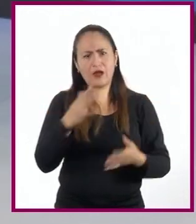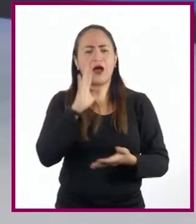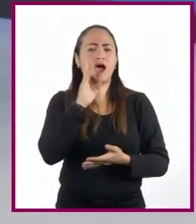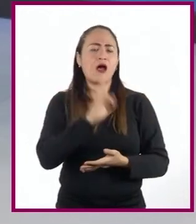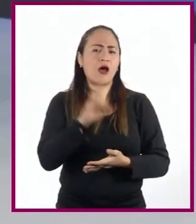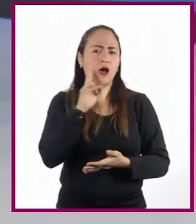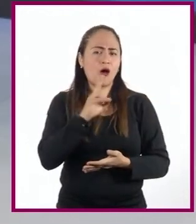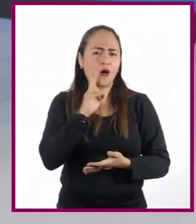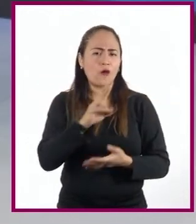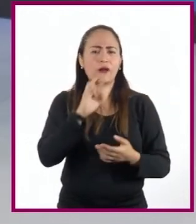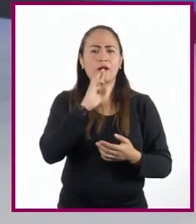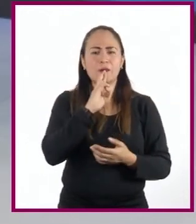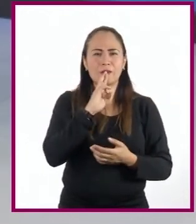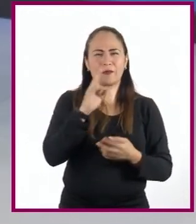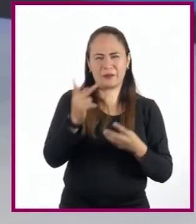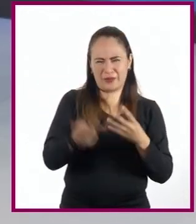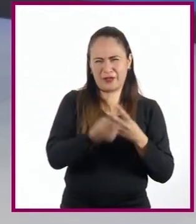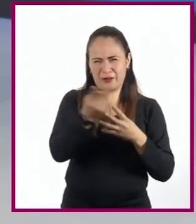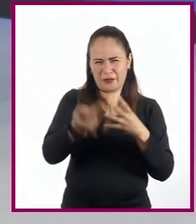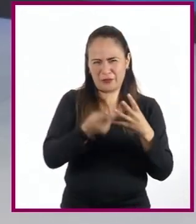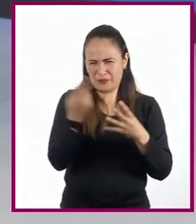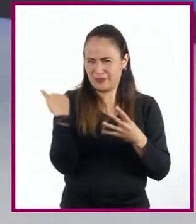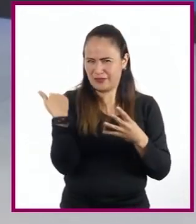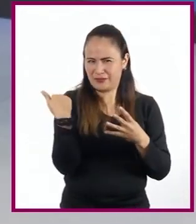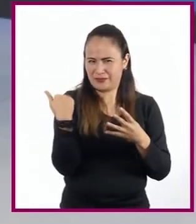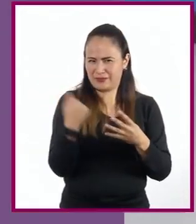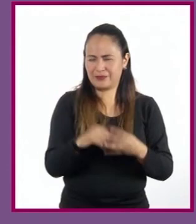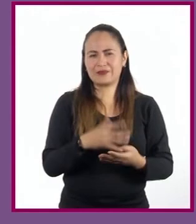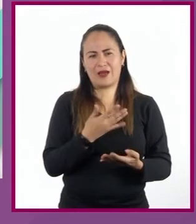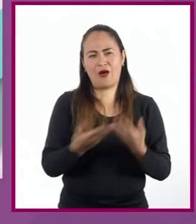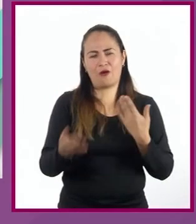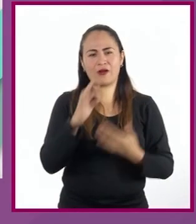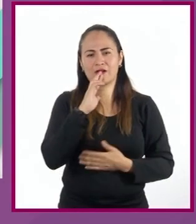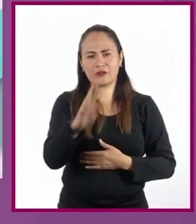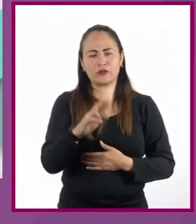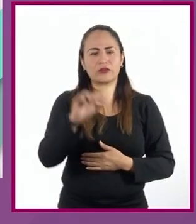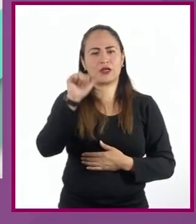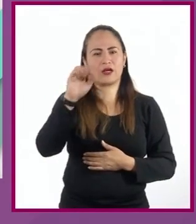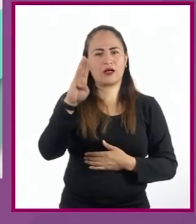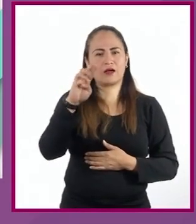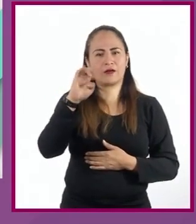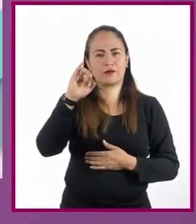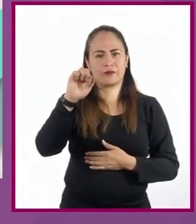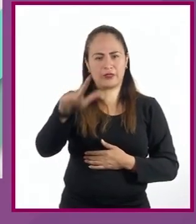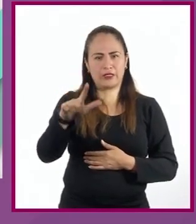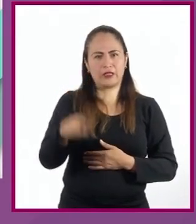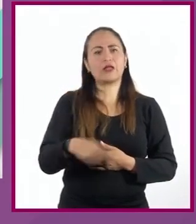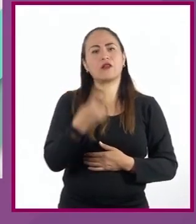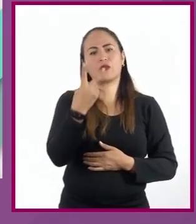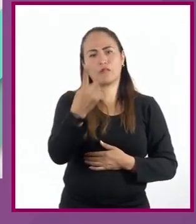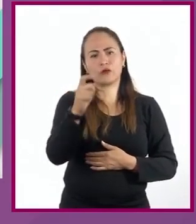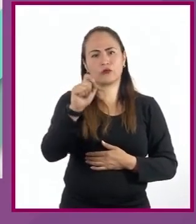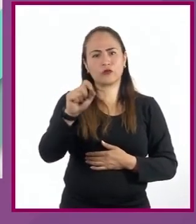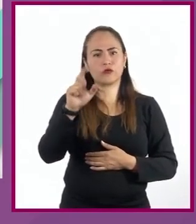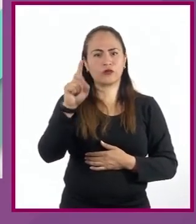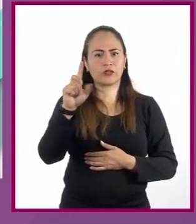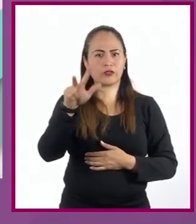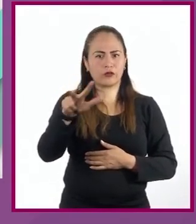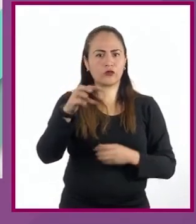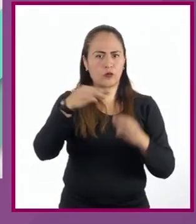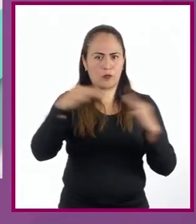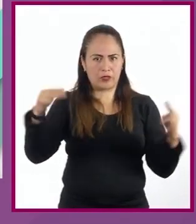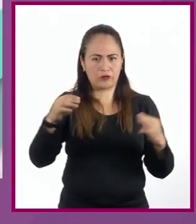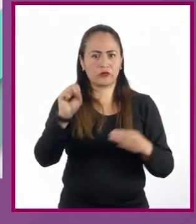cuestiones planteadas por el reto que se nos presentó. La cuerda de Abril mide 2.38 metros. La